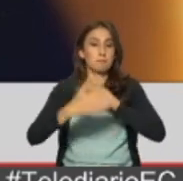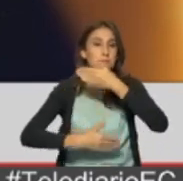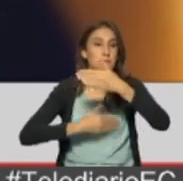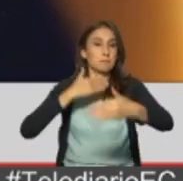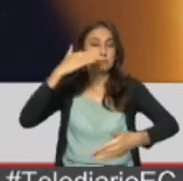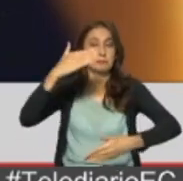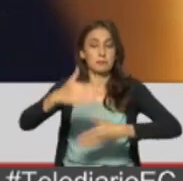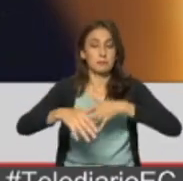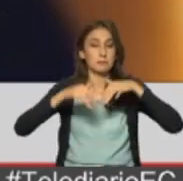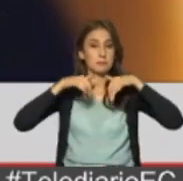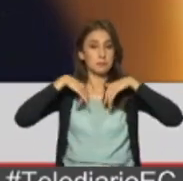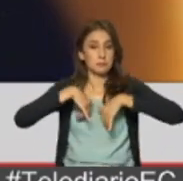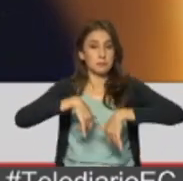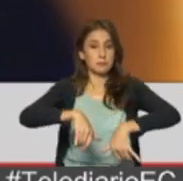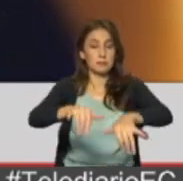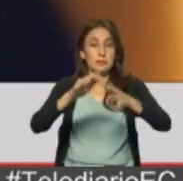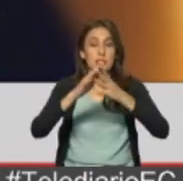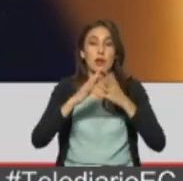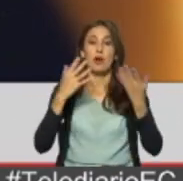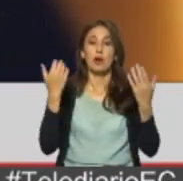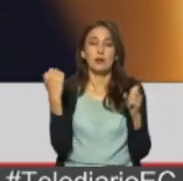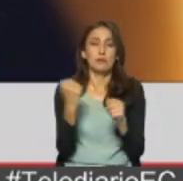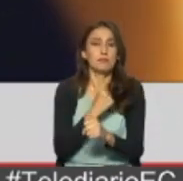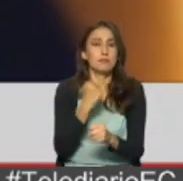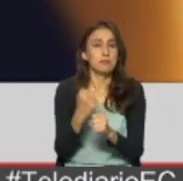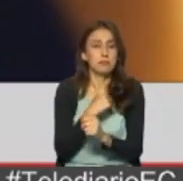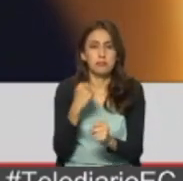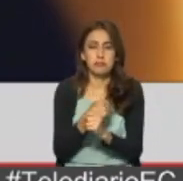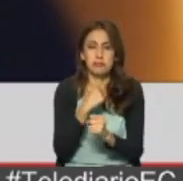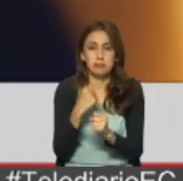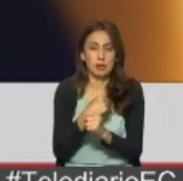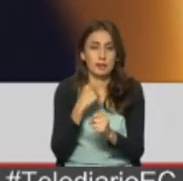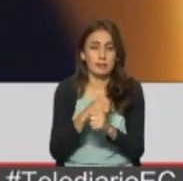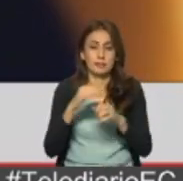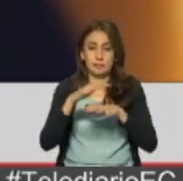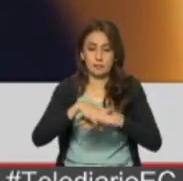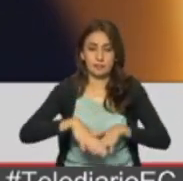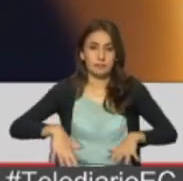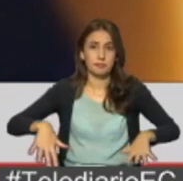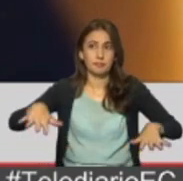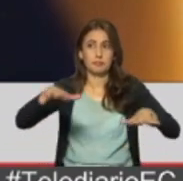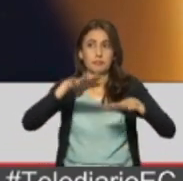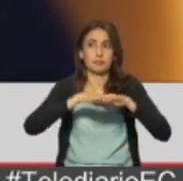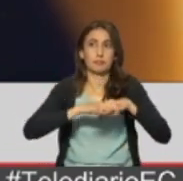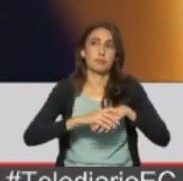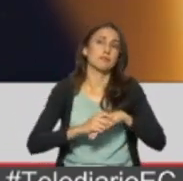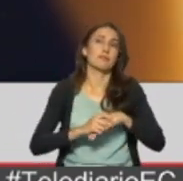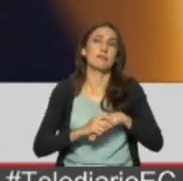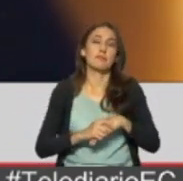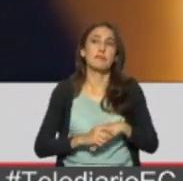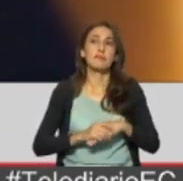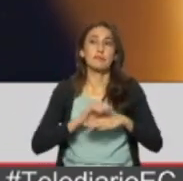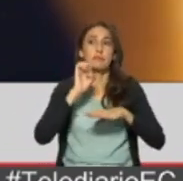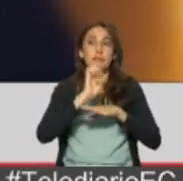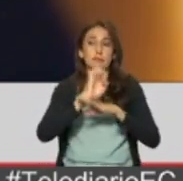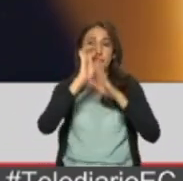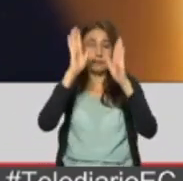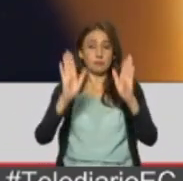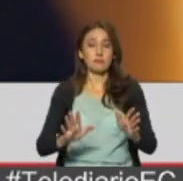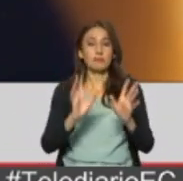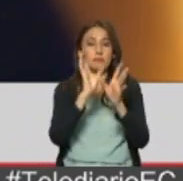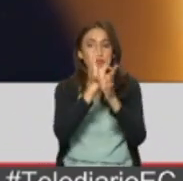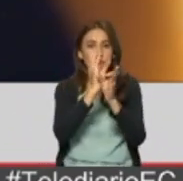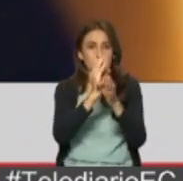nos desgasta a todos, y digo nos porque estamos todos los ecuatorianos, incluidos los